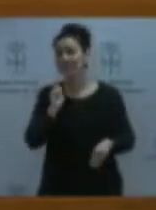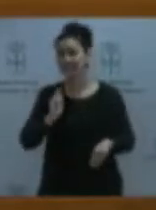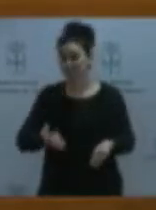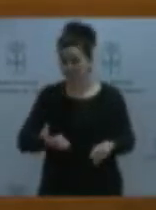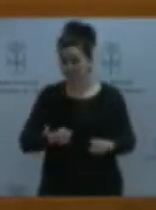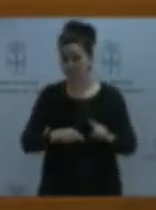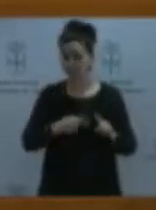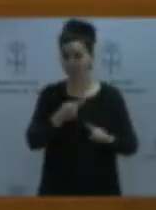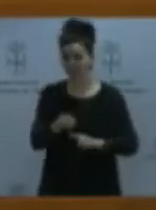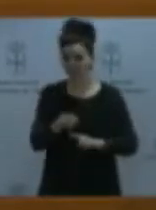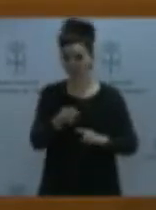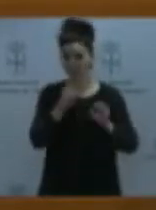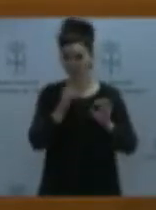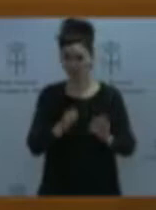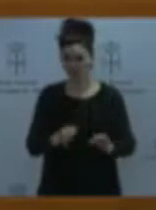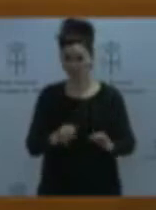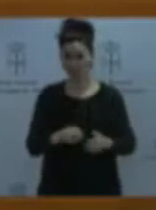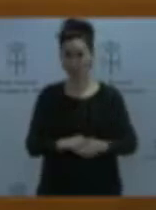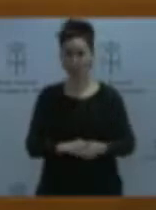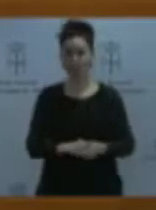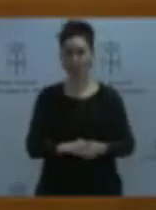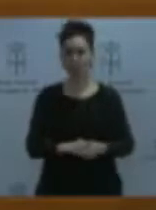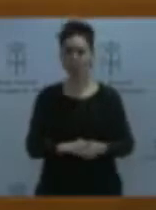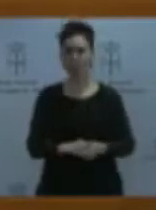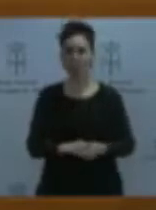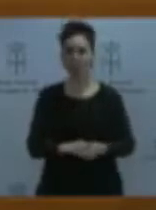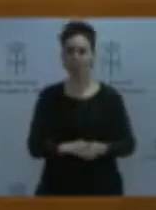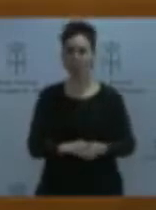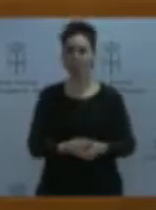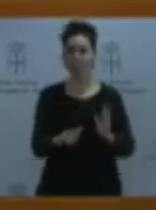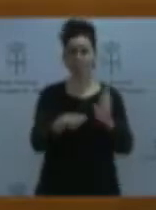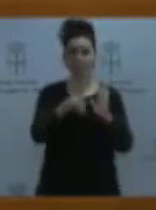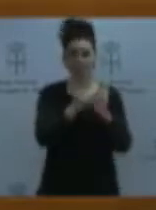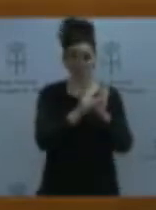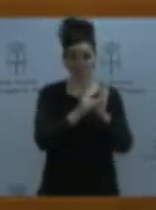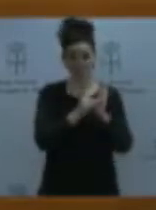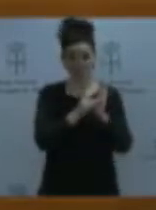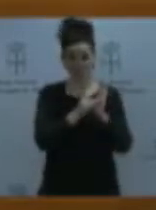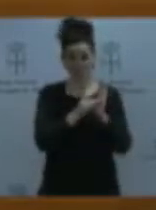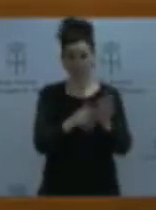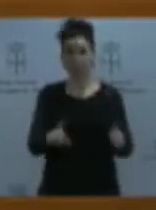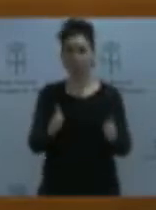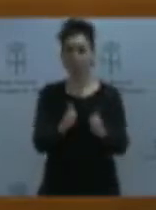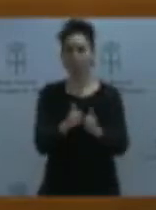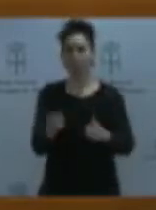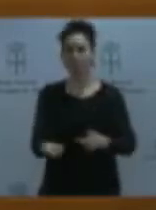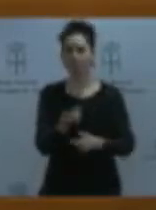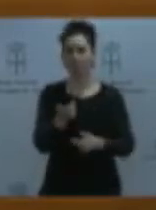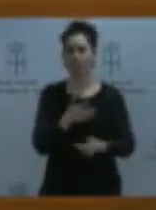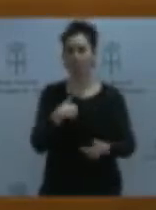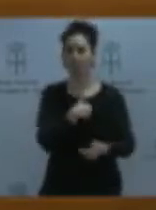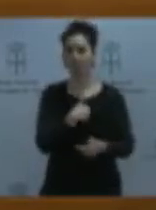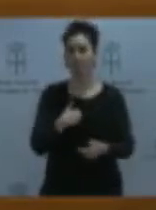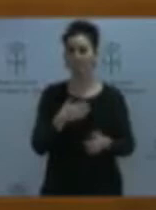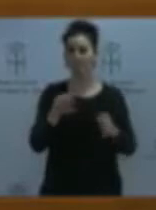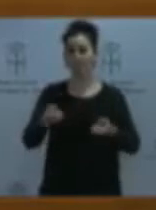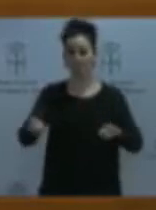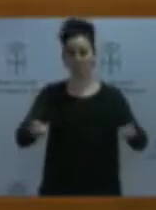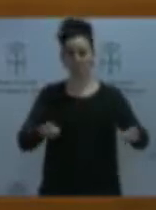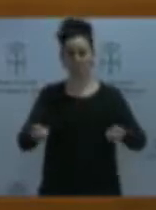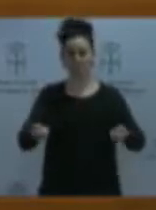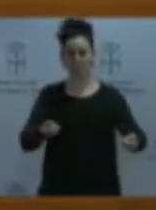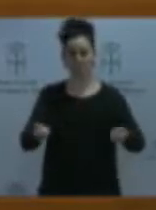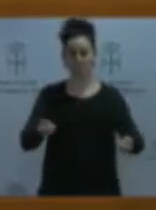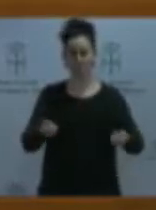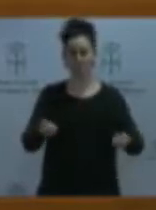Justicia, incluye a los auxiliares de bomberos la función de conducción de un vehículo que antes no se requería, que requieren el carné